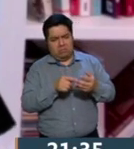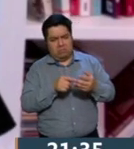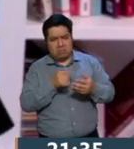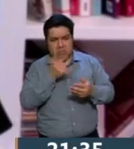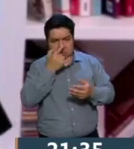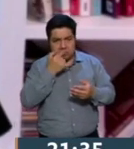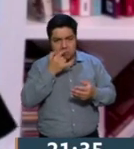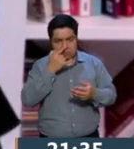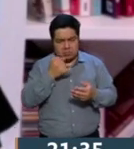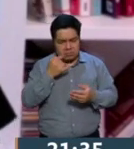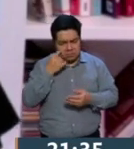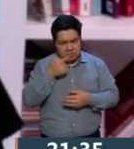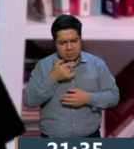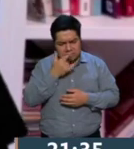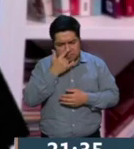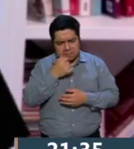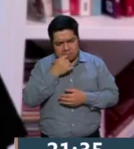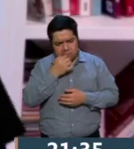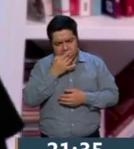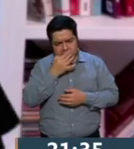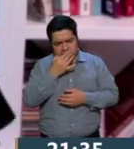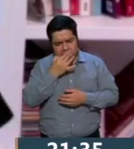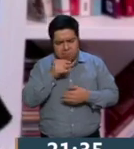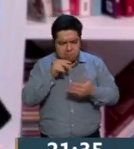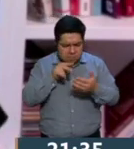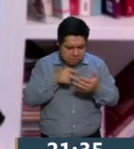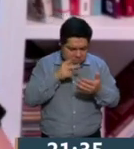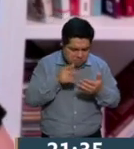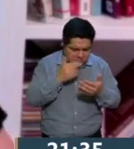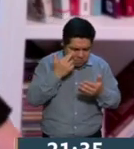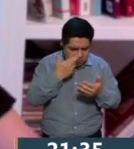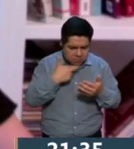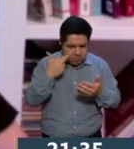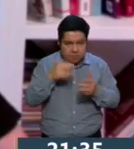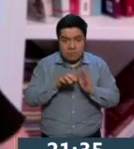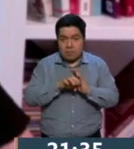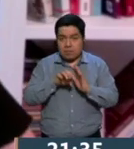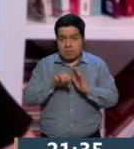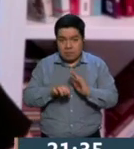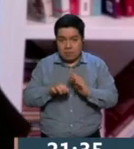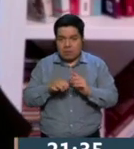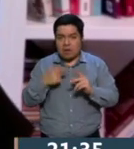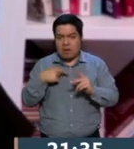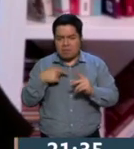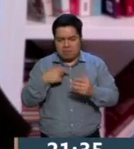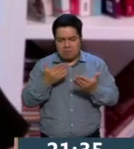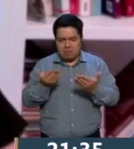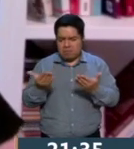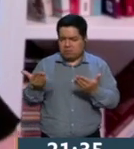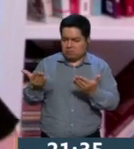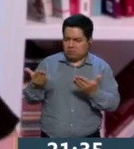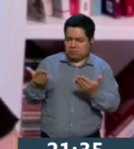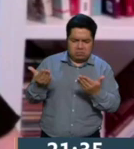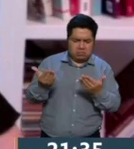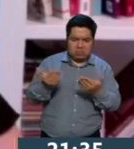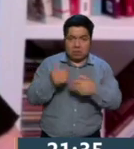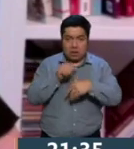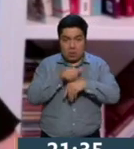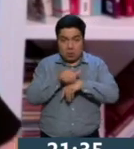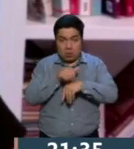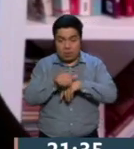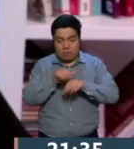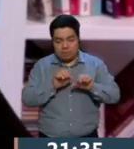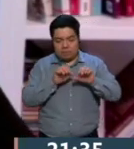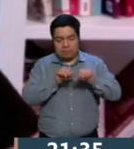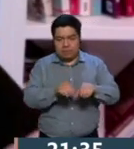que les brincaron y empezaron a rascarle y encontraron, por ejemplo, que había una anomalía en términos del número de